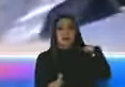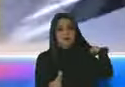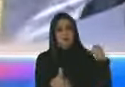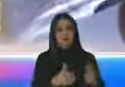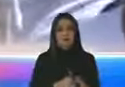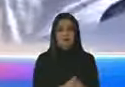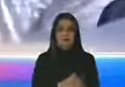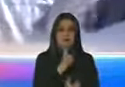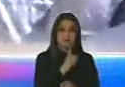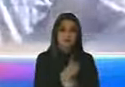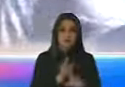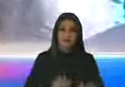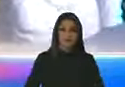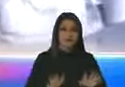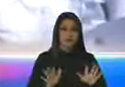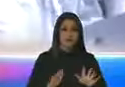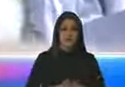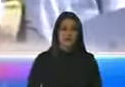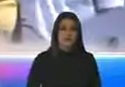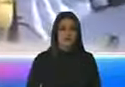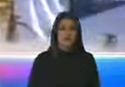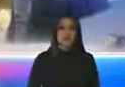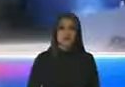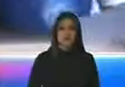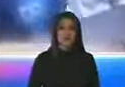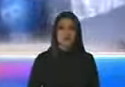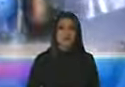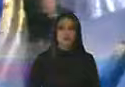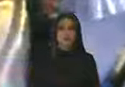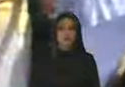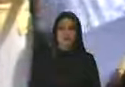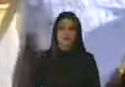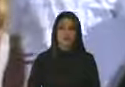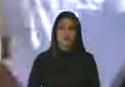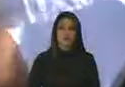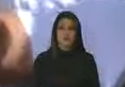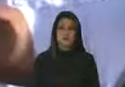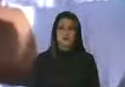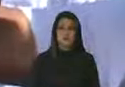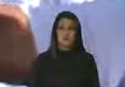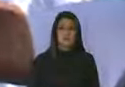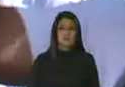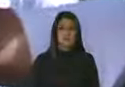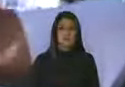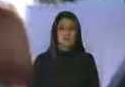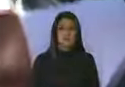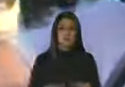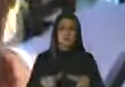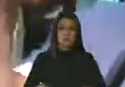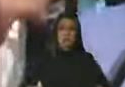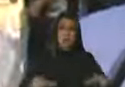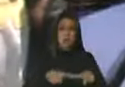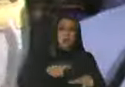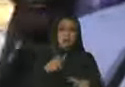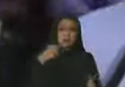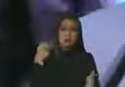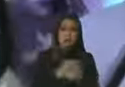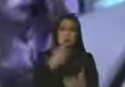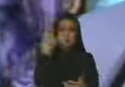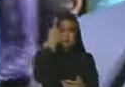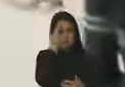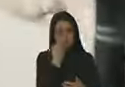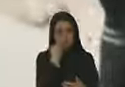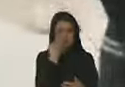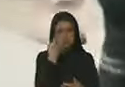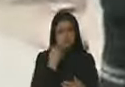por, ¿cómo le llamo a María? Dijo que ya en la familia. Se hizo ya una no, herida al momento que sí, él. Sí, se partió aquí, todo esto se partió. La vista se le hundió para